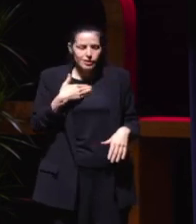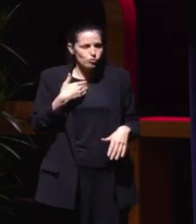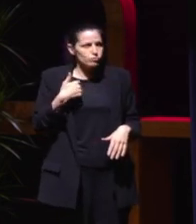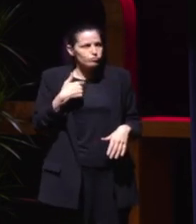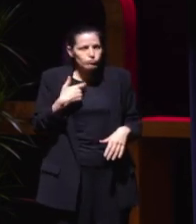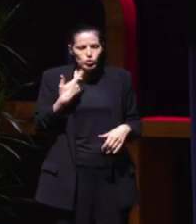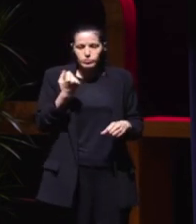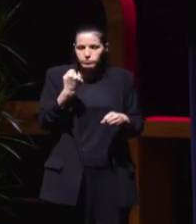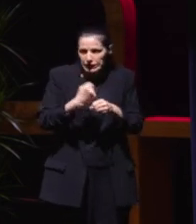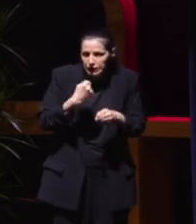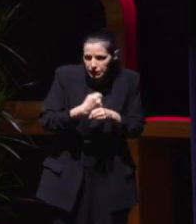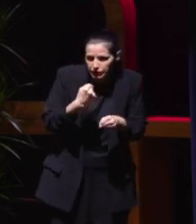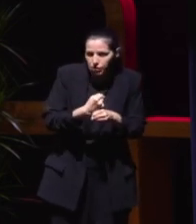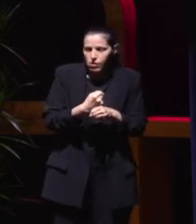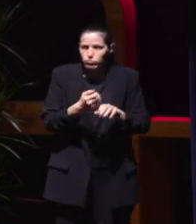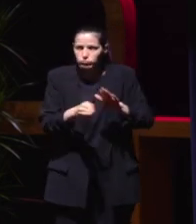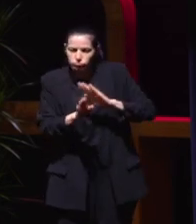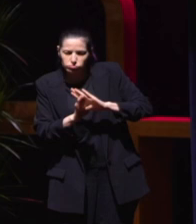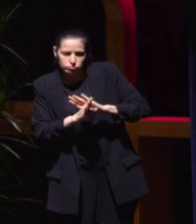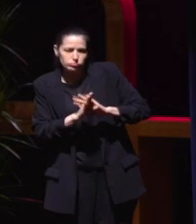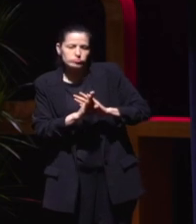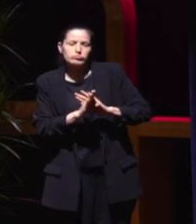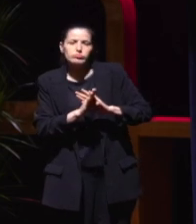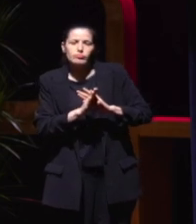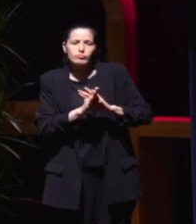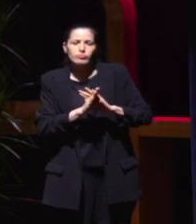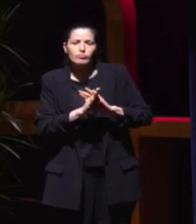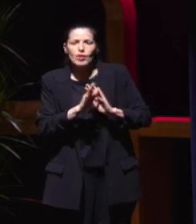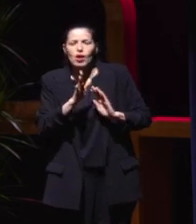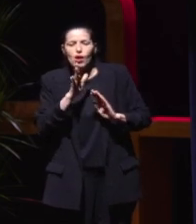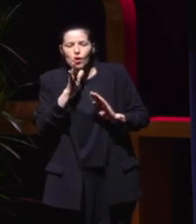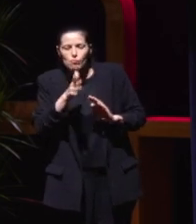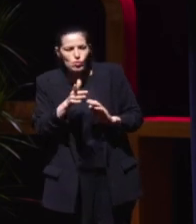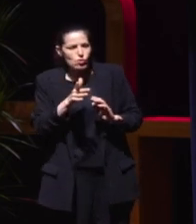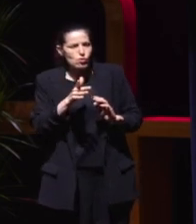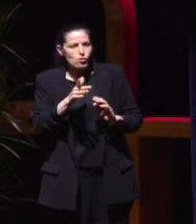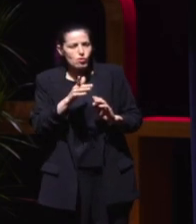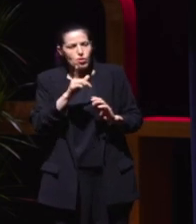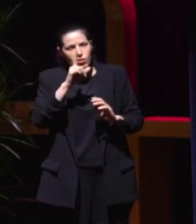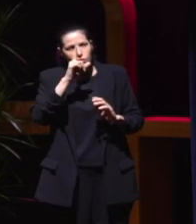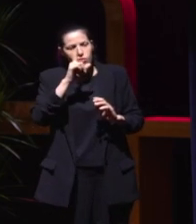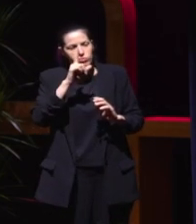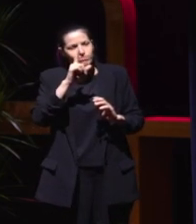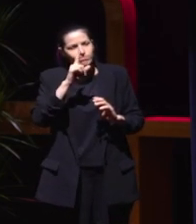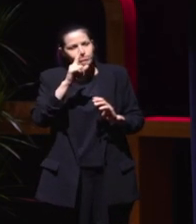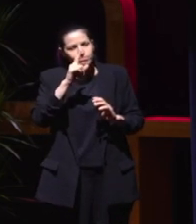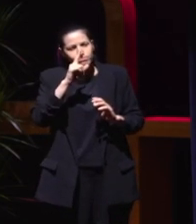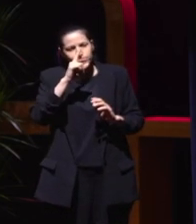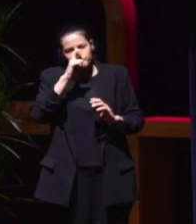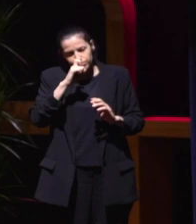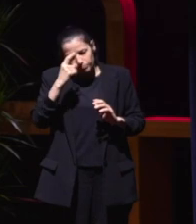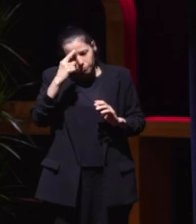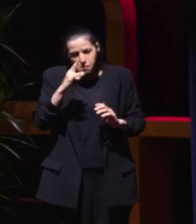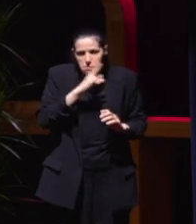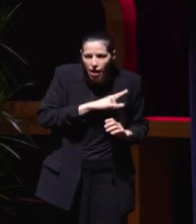siga siendo una carrera no basada en el rencor sino en la admiración por el arte y luego también